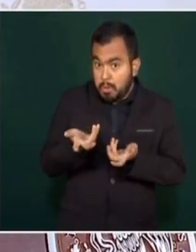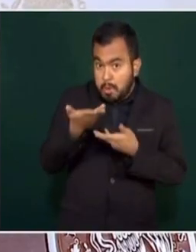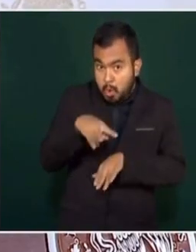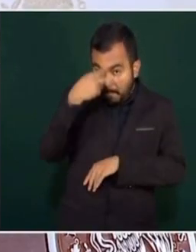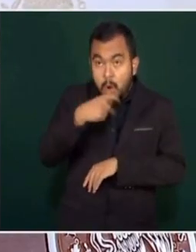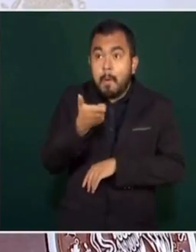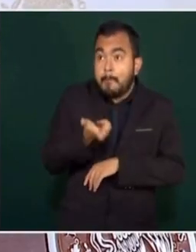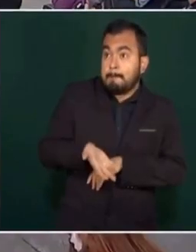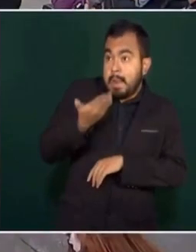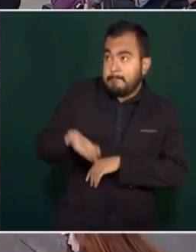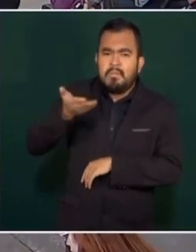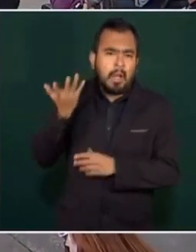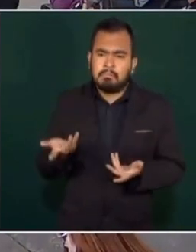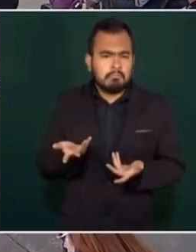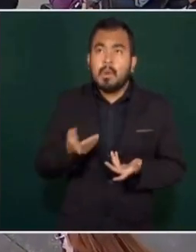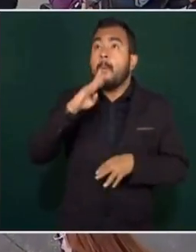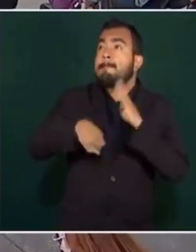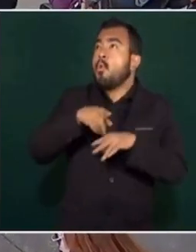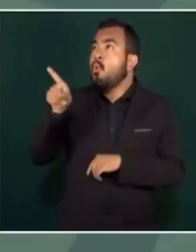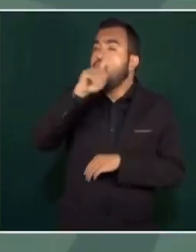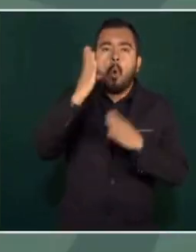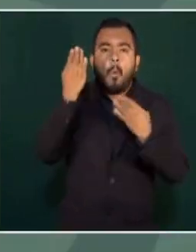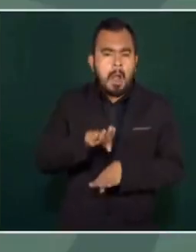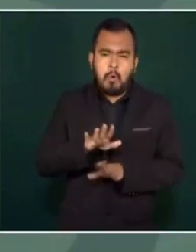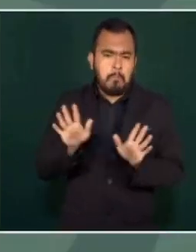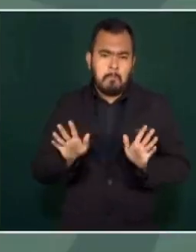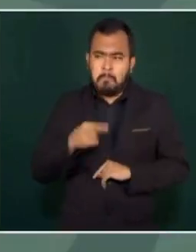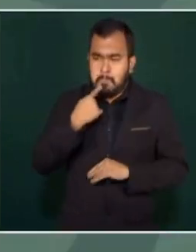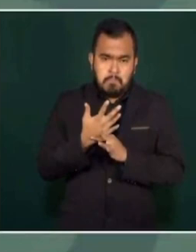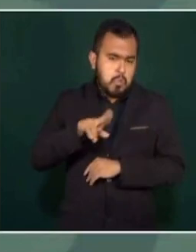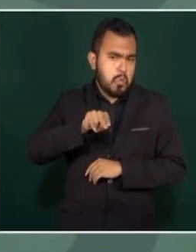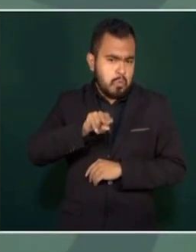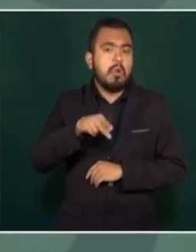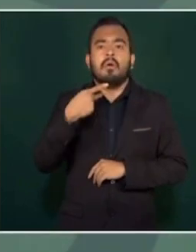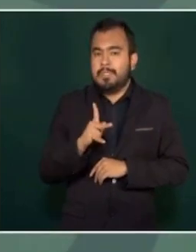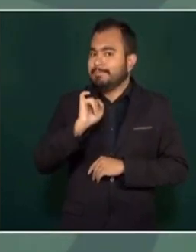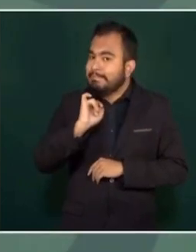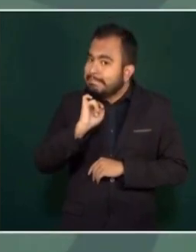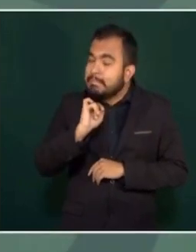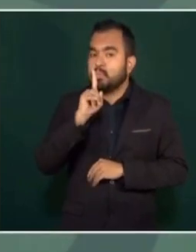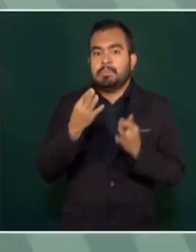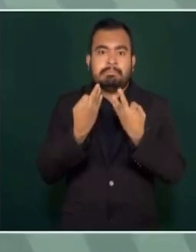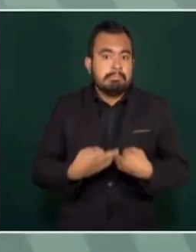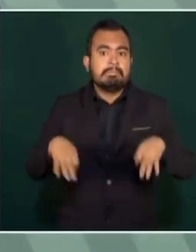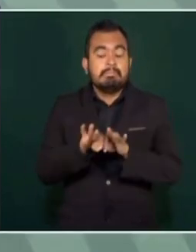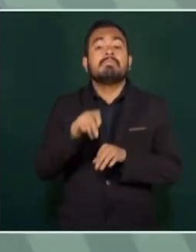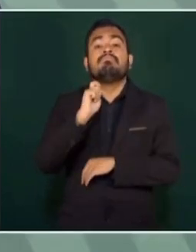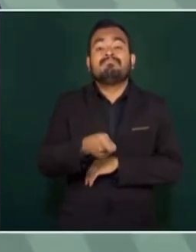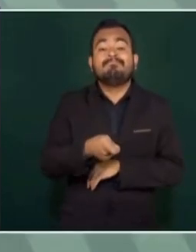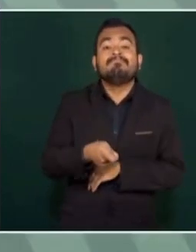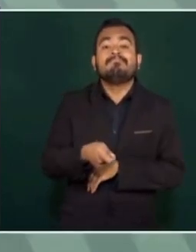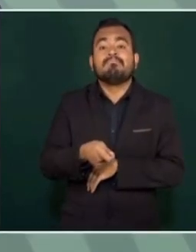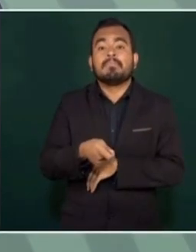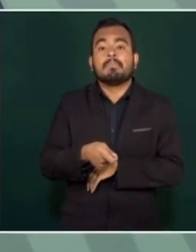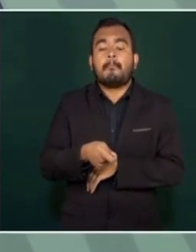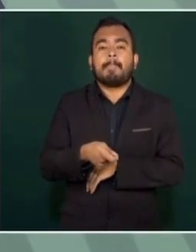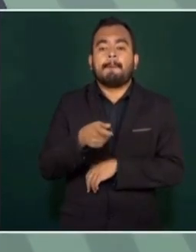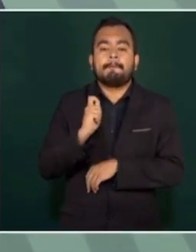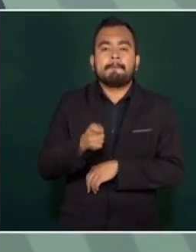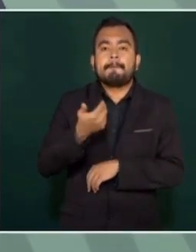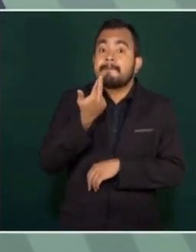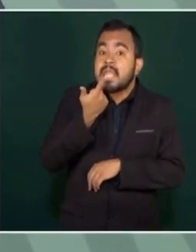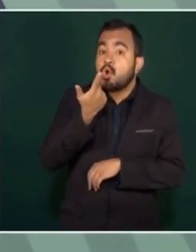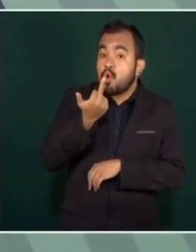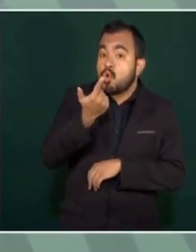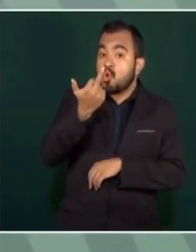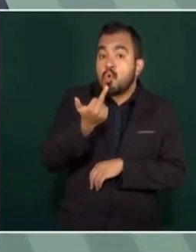México ni los bancos centrales en el mundo. Entonces, sí, deberían de ocuparse más en impulsar el crecimiento, no